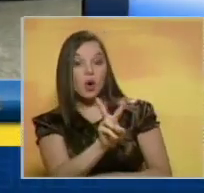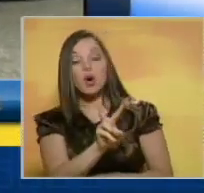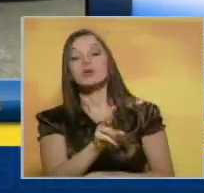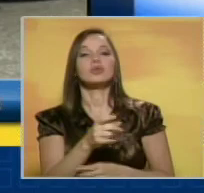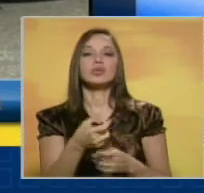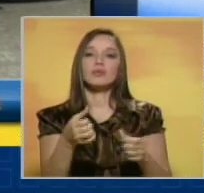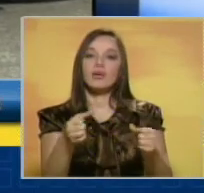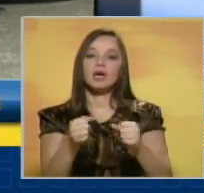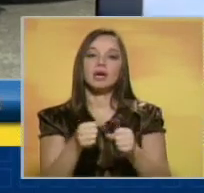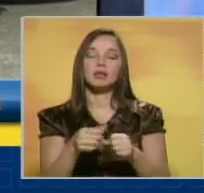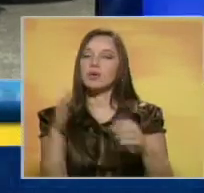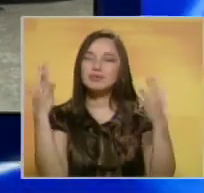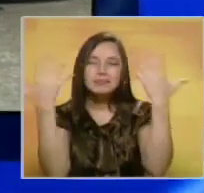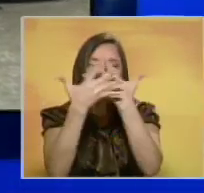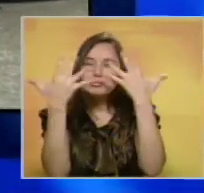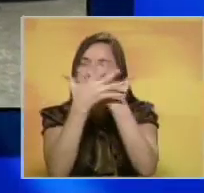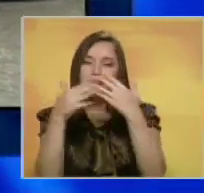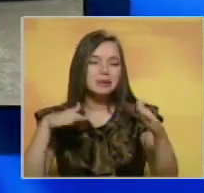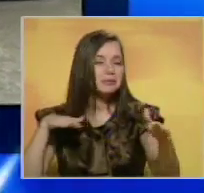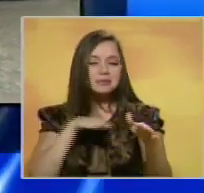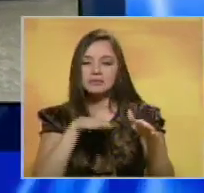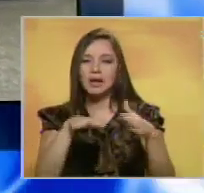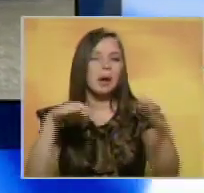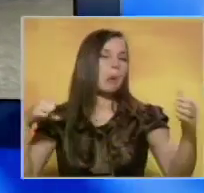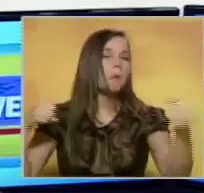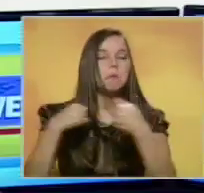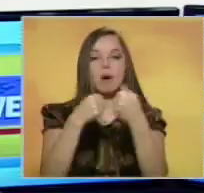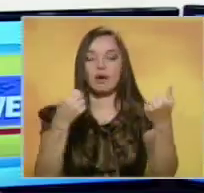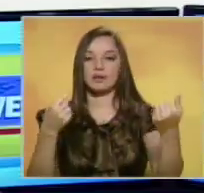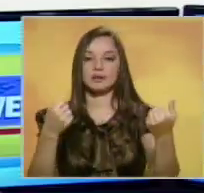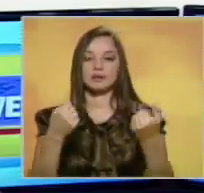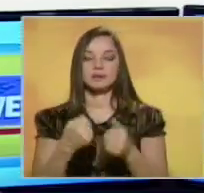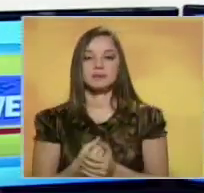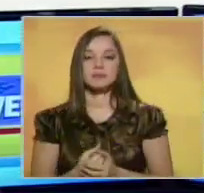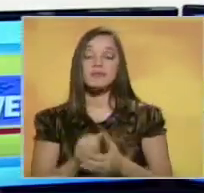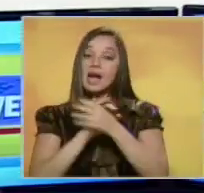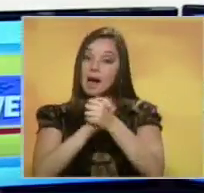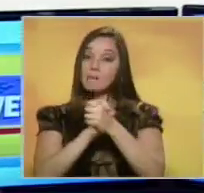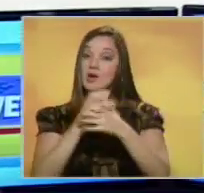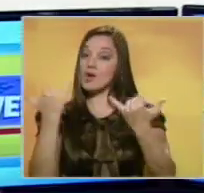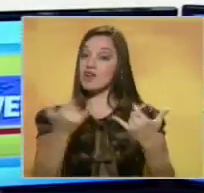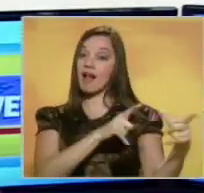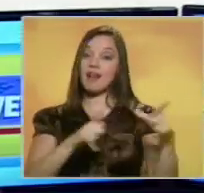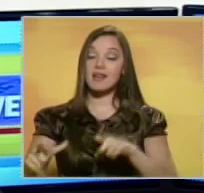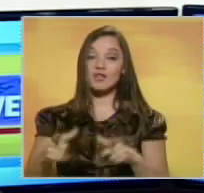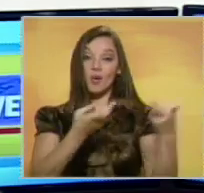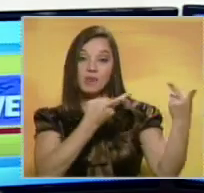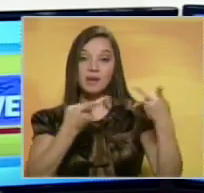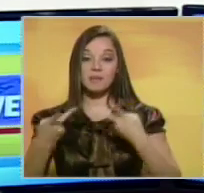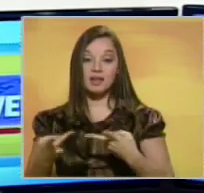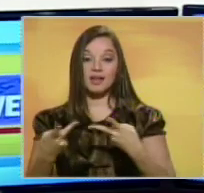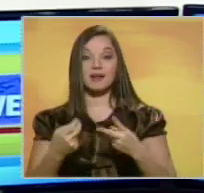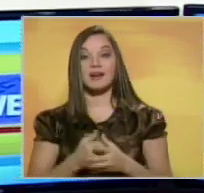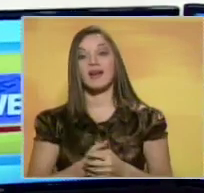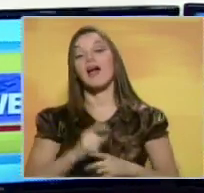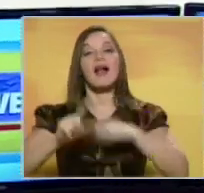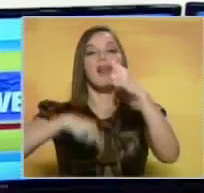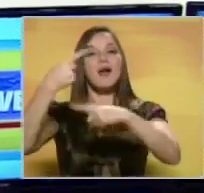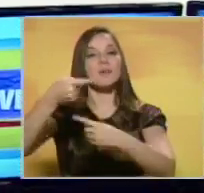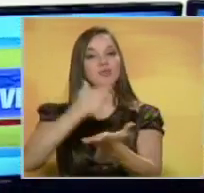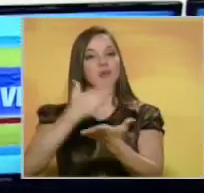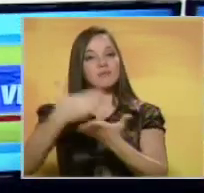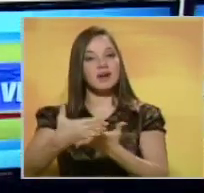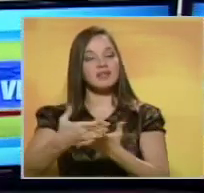por falta de visibilidad en la carretera. Amigos, estamos listos para invitarles a la próxima